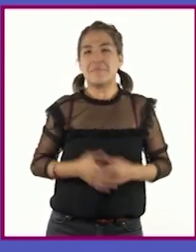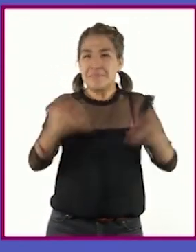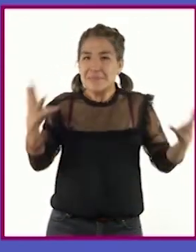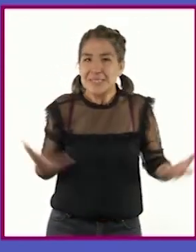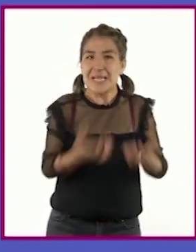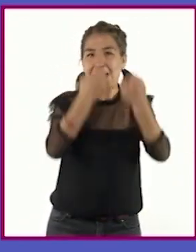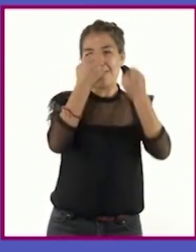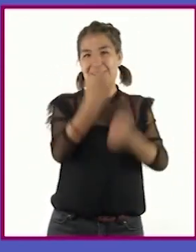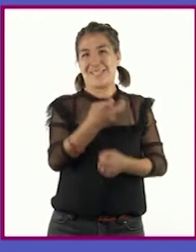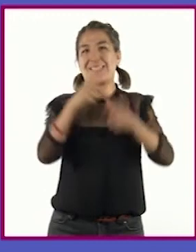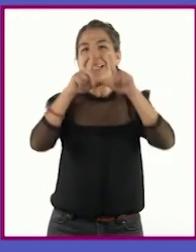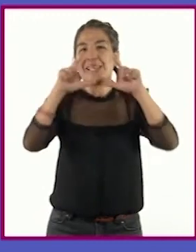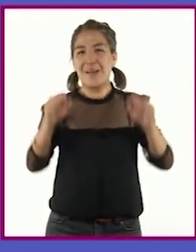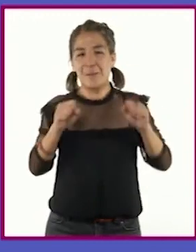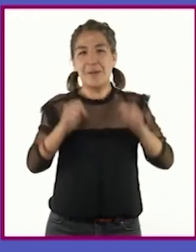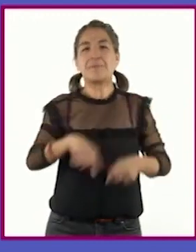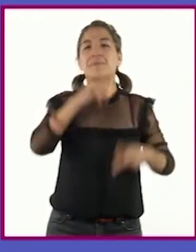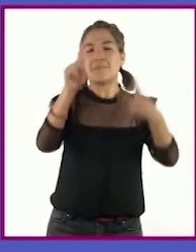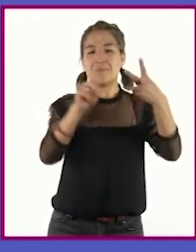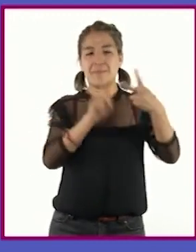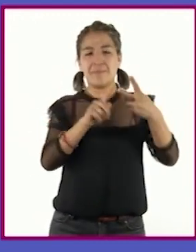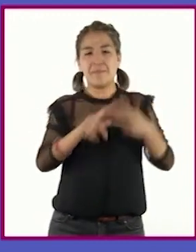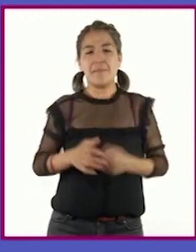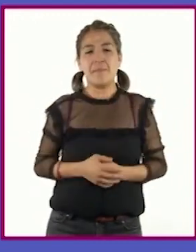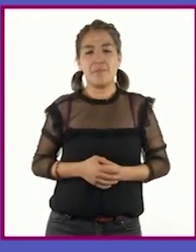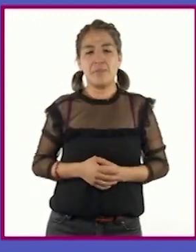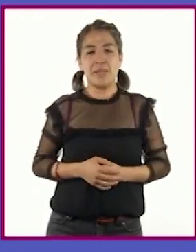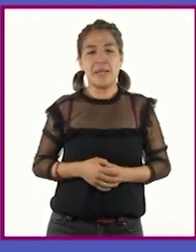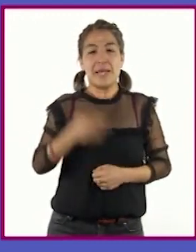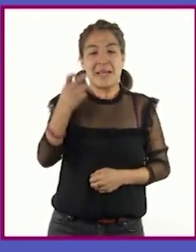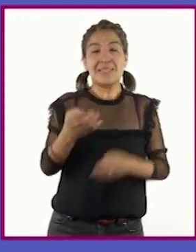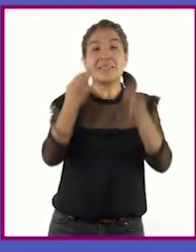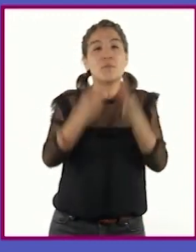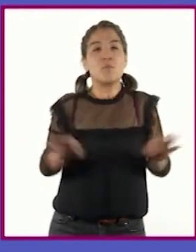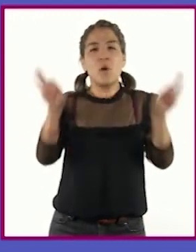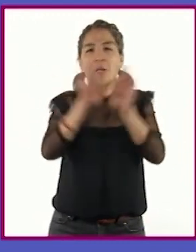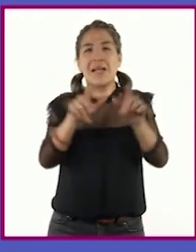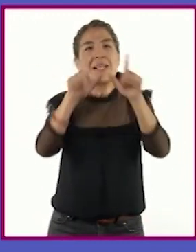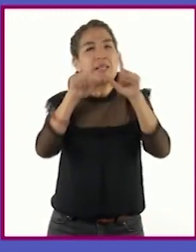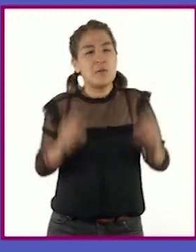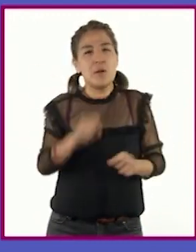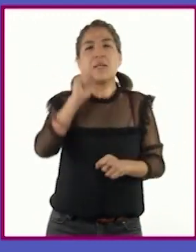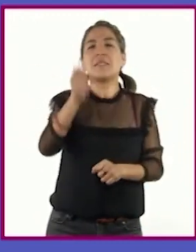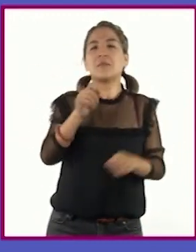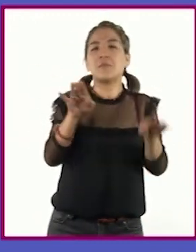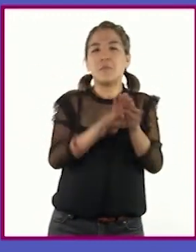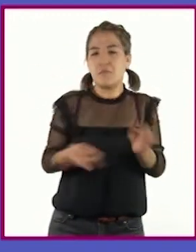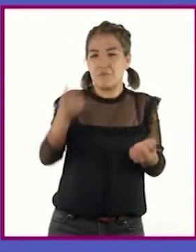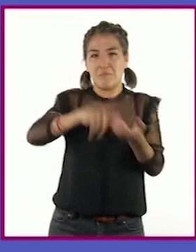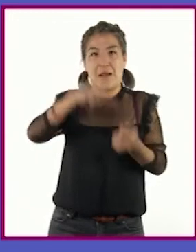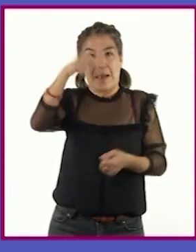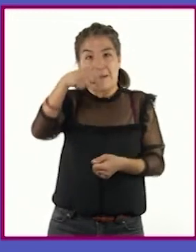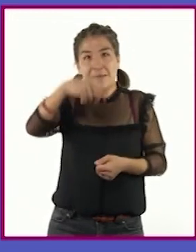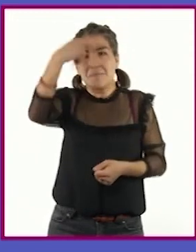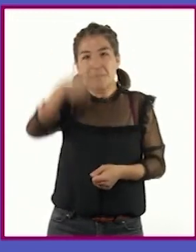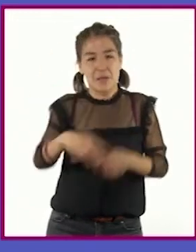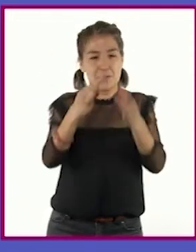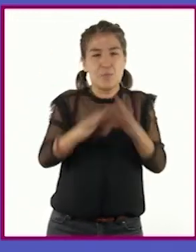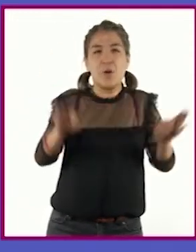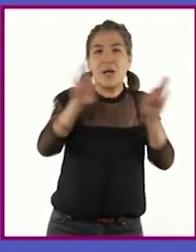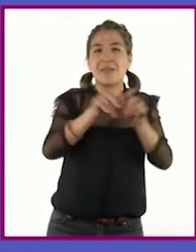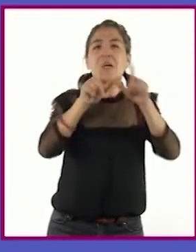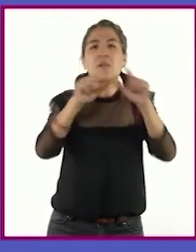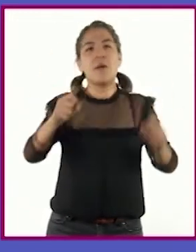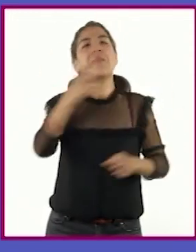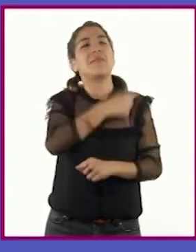salvarlas. Segundo, después de saber la importancia de las lenguas y su presencia en el país, hay que saber por